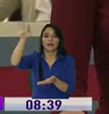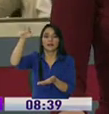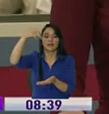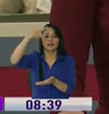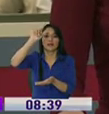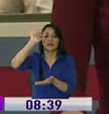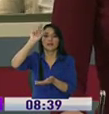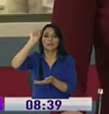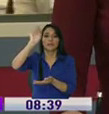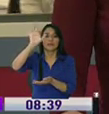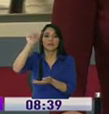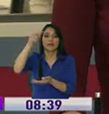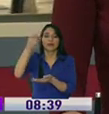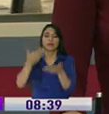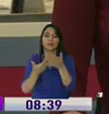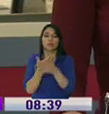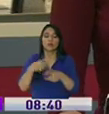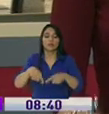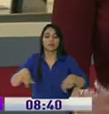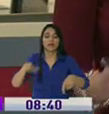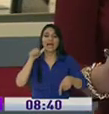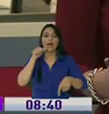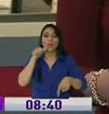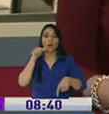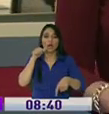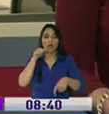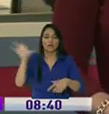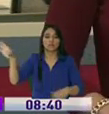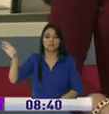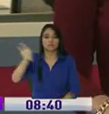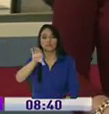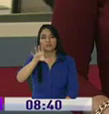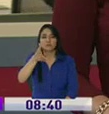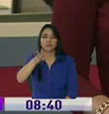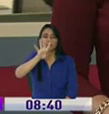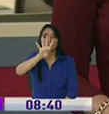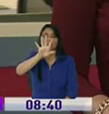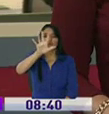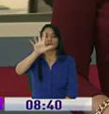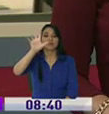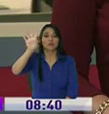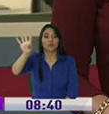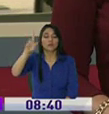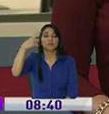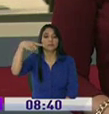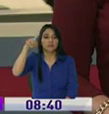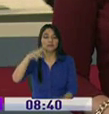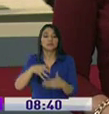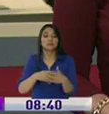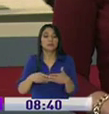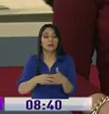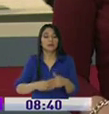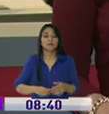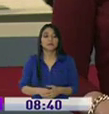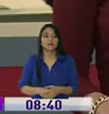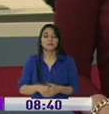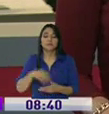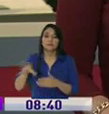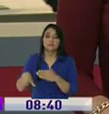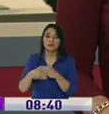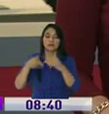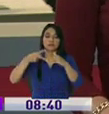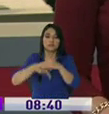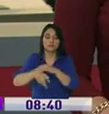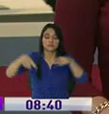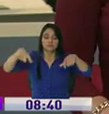Pintac la nueva red de agua potable, obra que tiene una inversión aproximada de 434 millones de dólares. Además, inauguró canchas